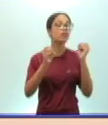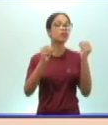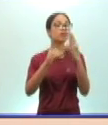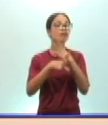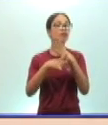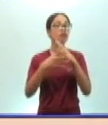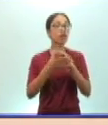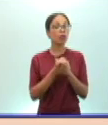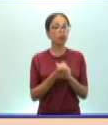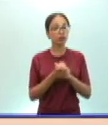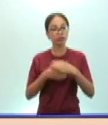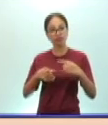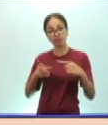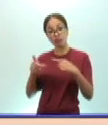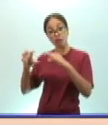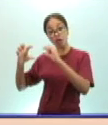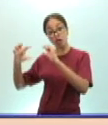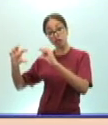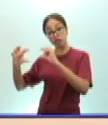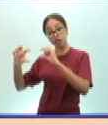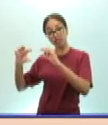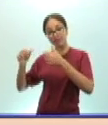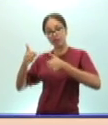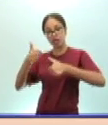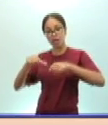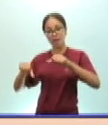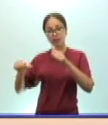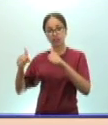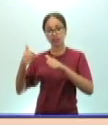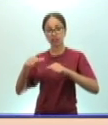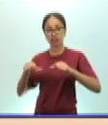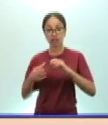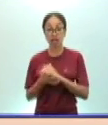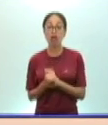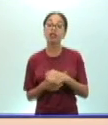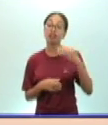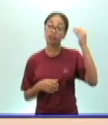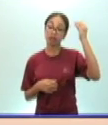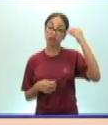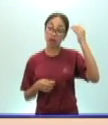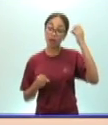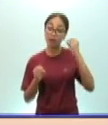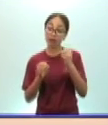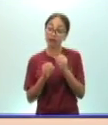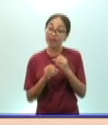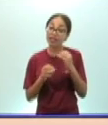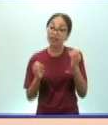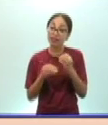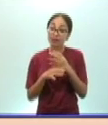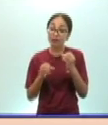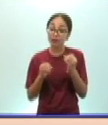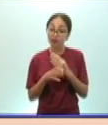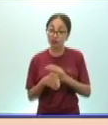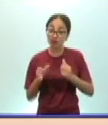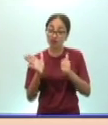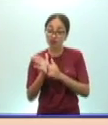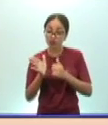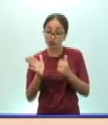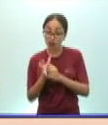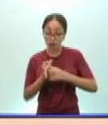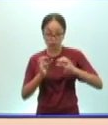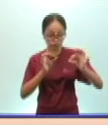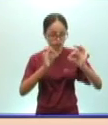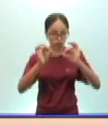propiedades tienen los componentes? Bueno, sabemos que la poliespuma es un sólido prácticamente insoluble y sus partículas